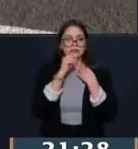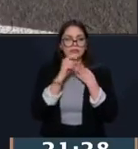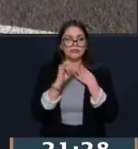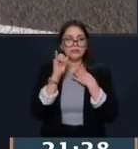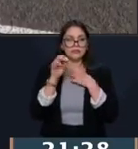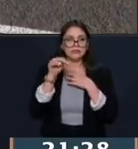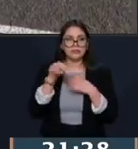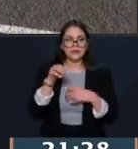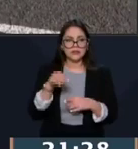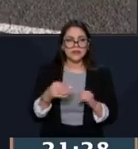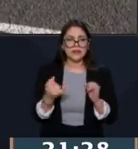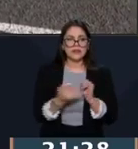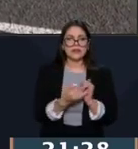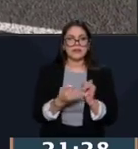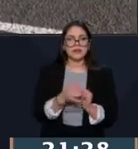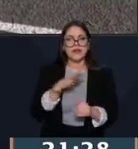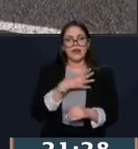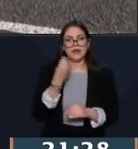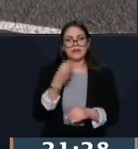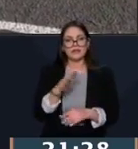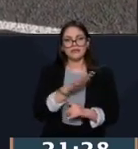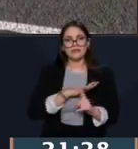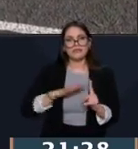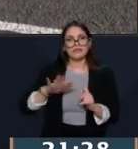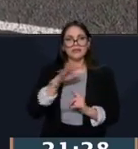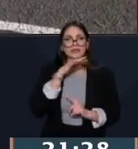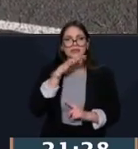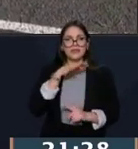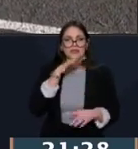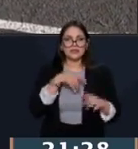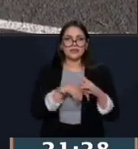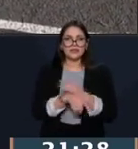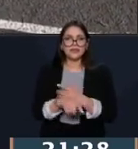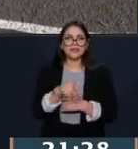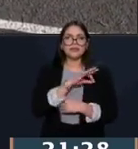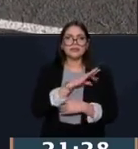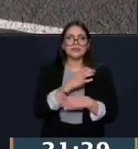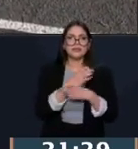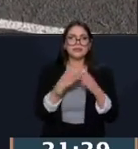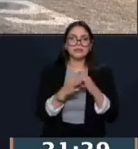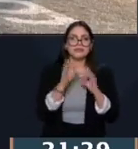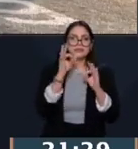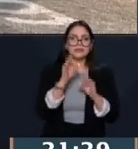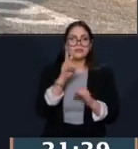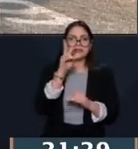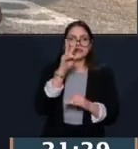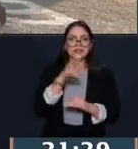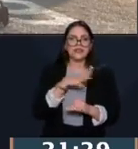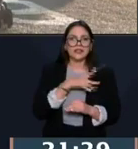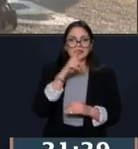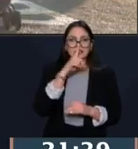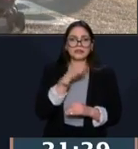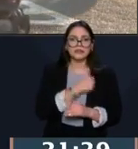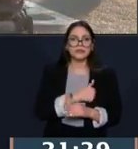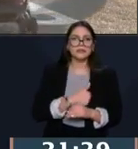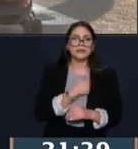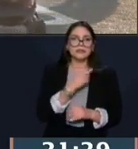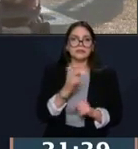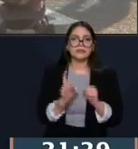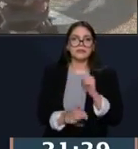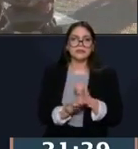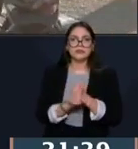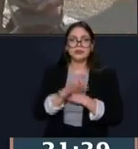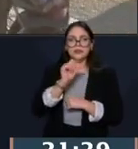Migración, la corrupción que puede haber ahí, la situación efectivamente de una tragedia que se volvió en un